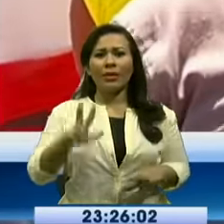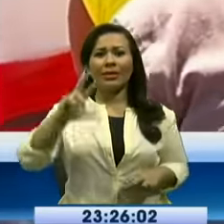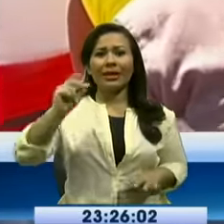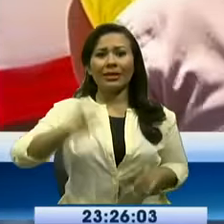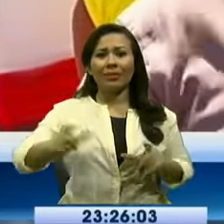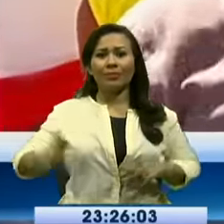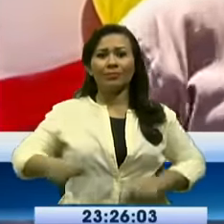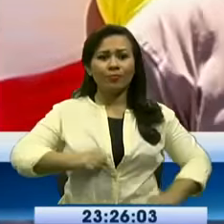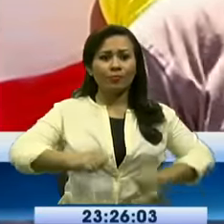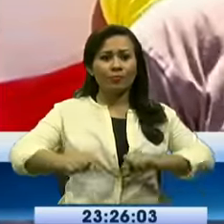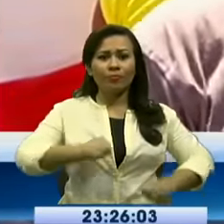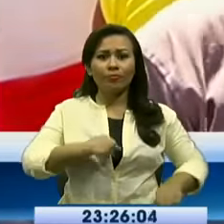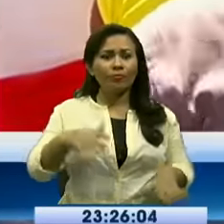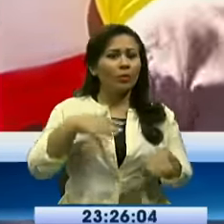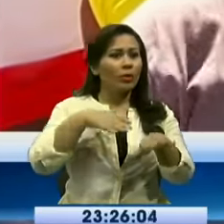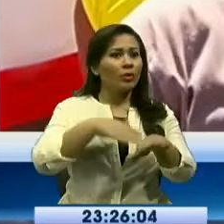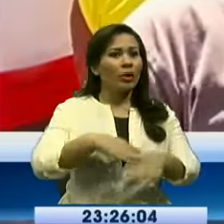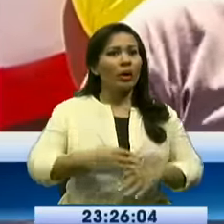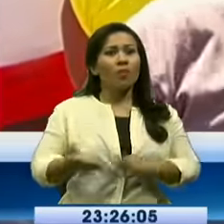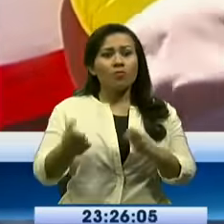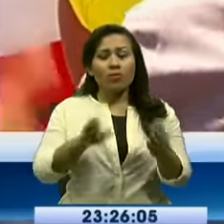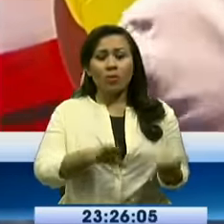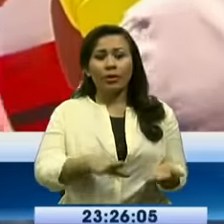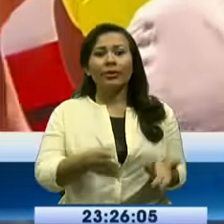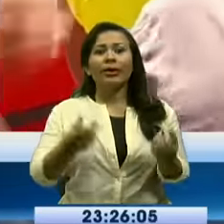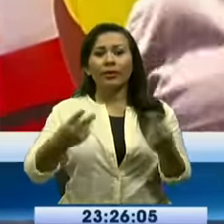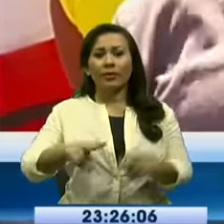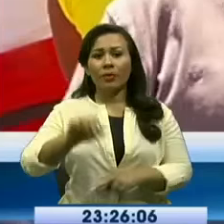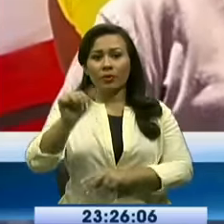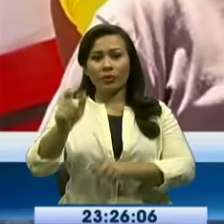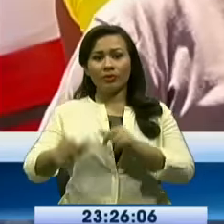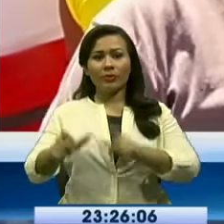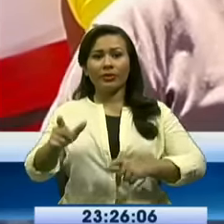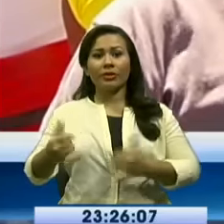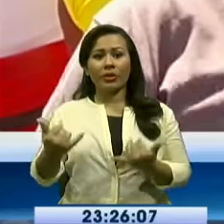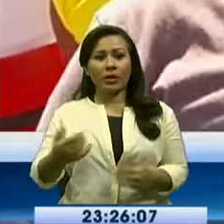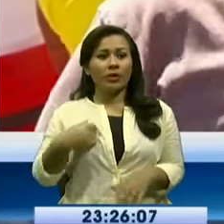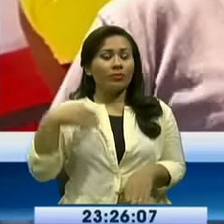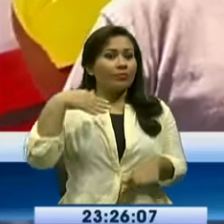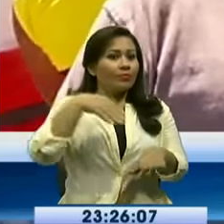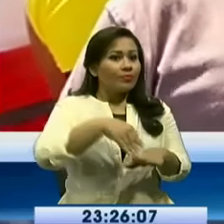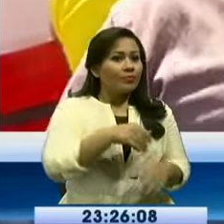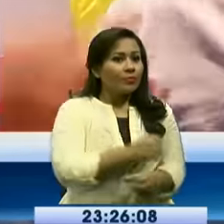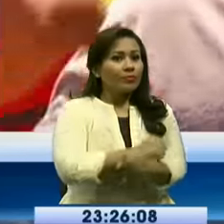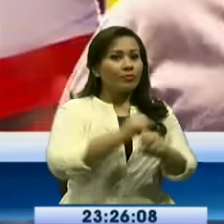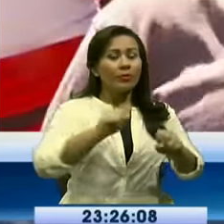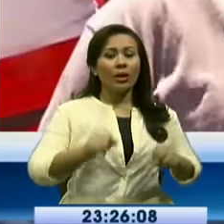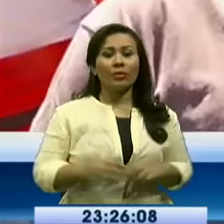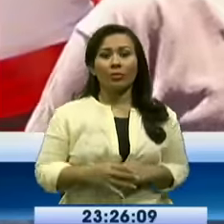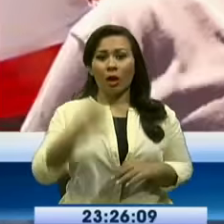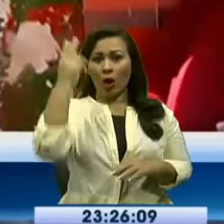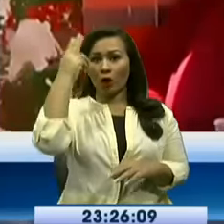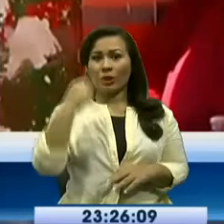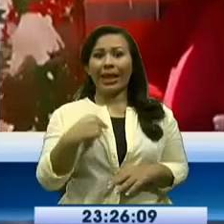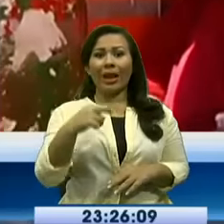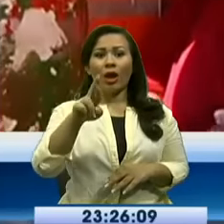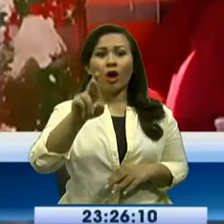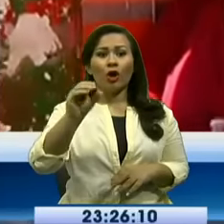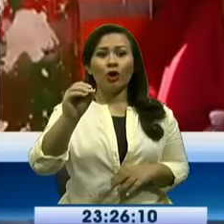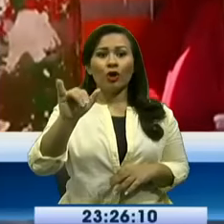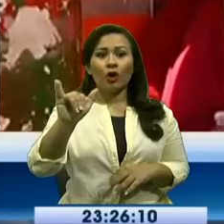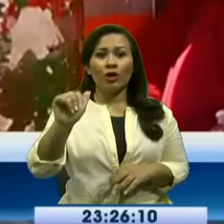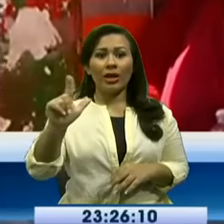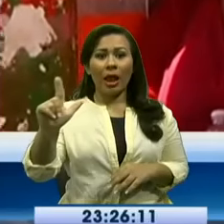personas, un poquito más, muertas y otras que están todavía rescatando del Hotel Royal. Al frente